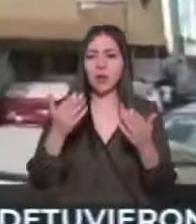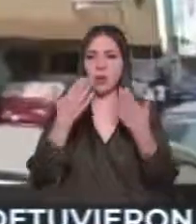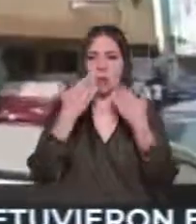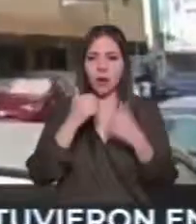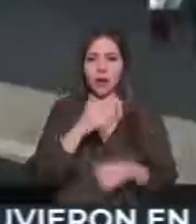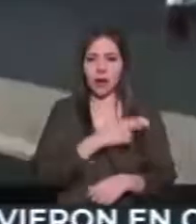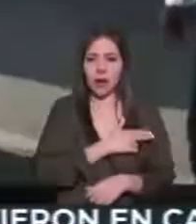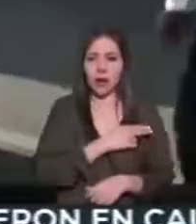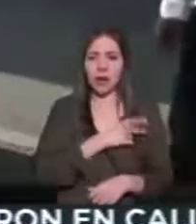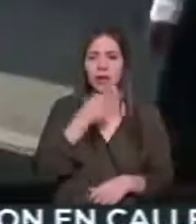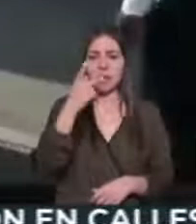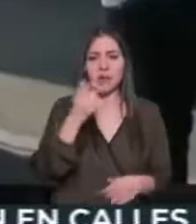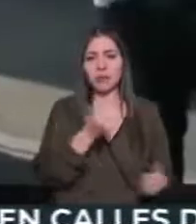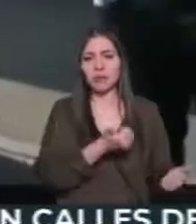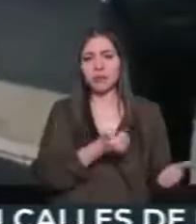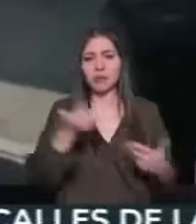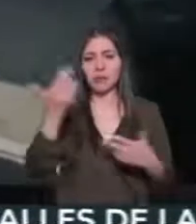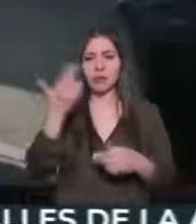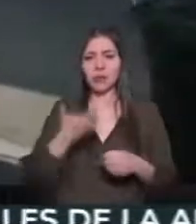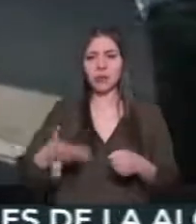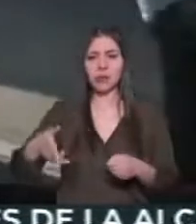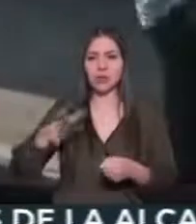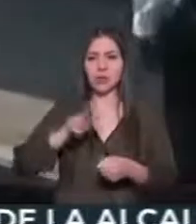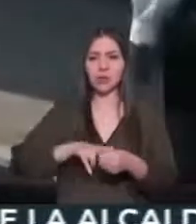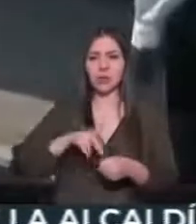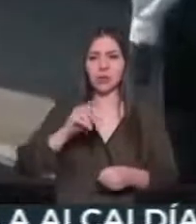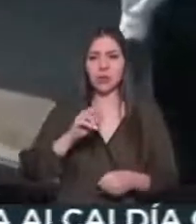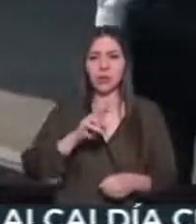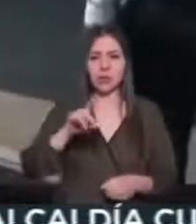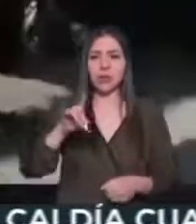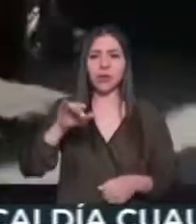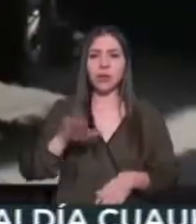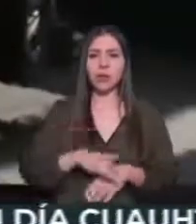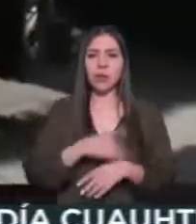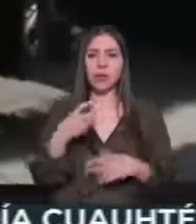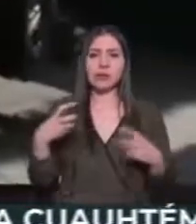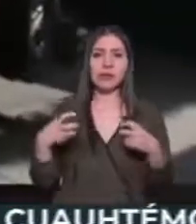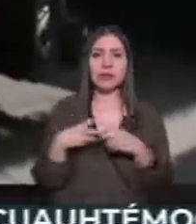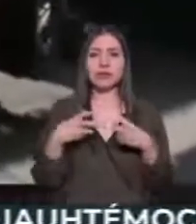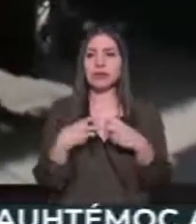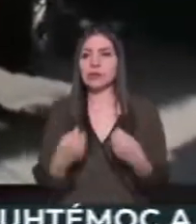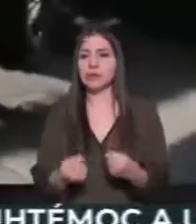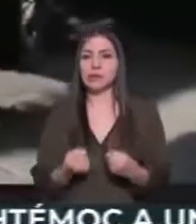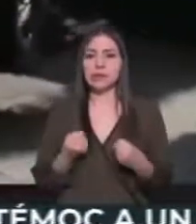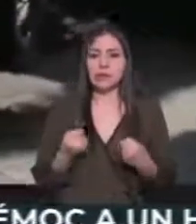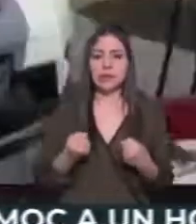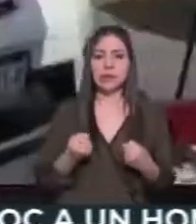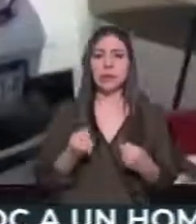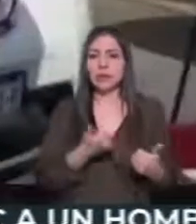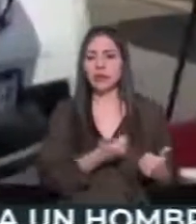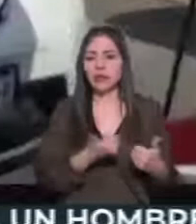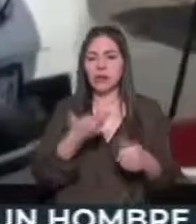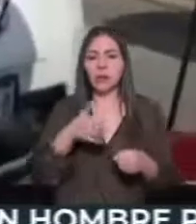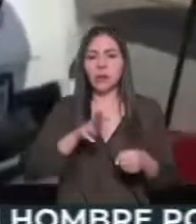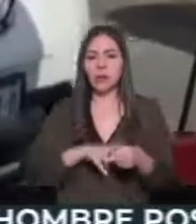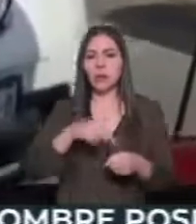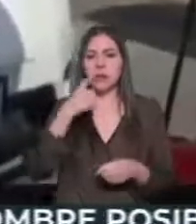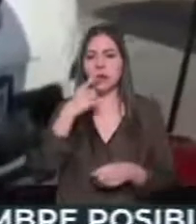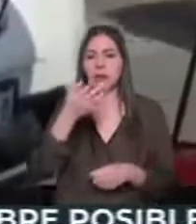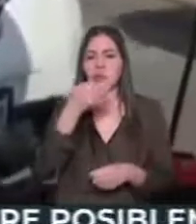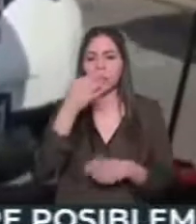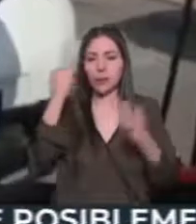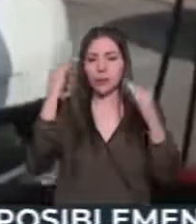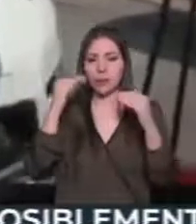aunque sí tuvo que ser trasladado al Hospital Torre Médica del Pacífico debido a que entró en shock, por lo que tuvieron que aplicarle medicamento. Fernando